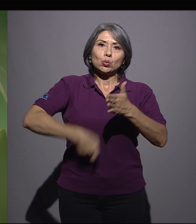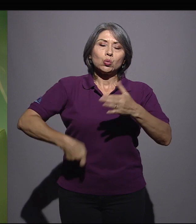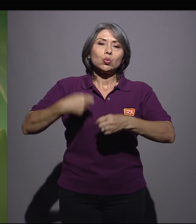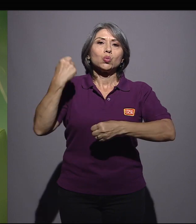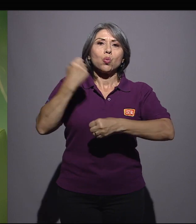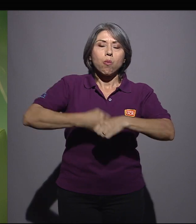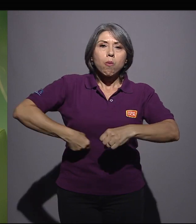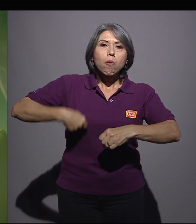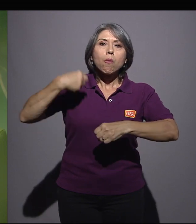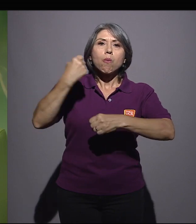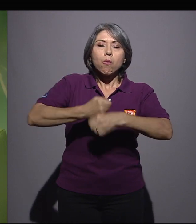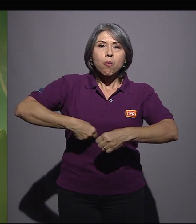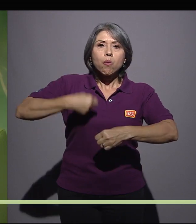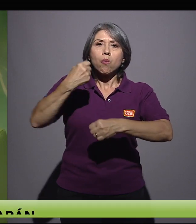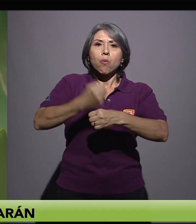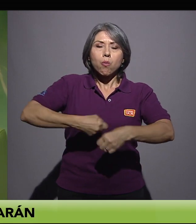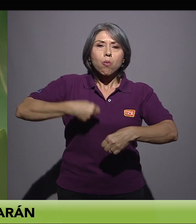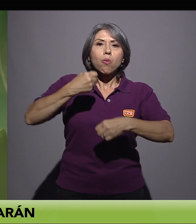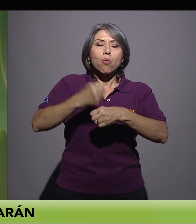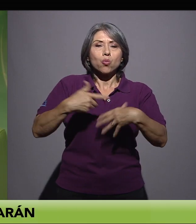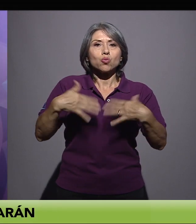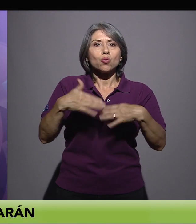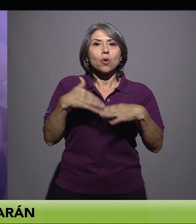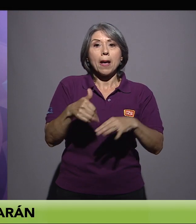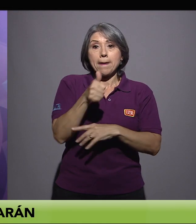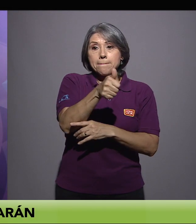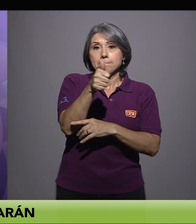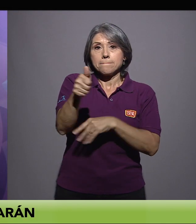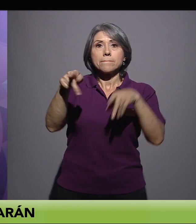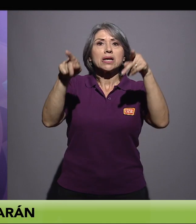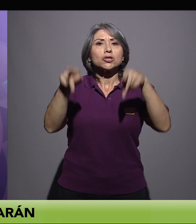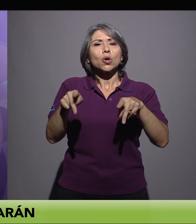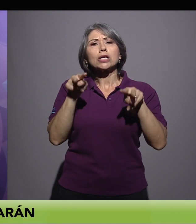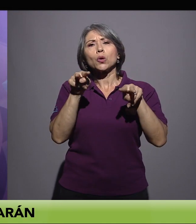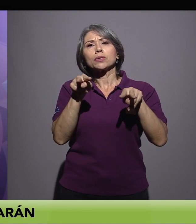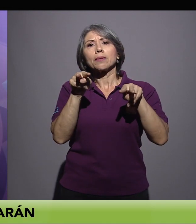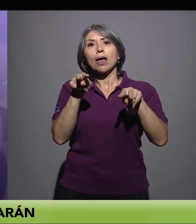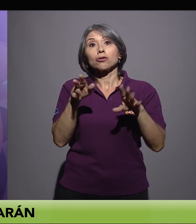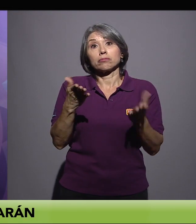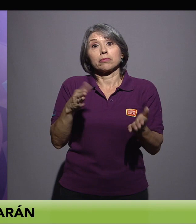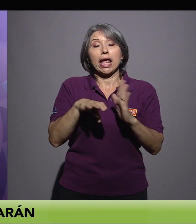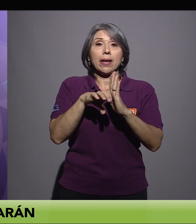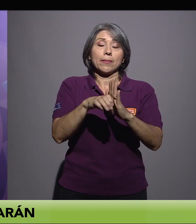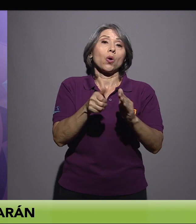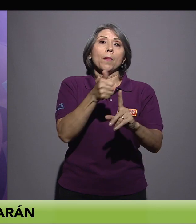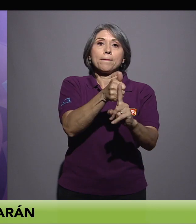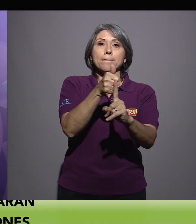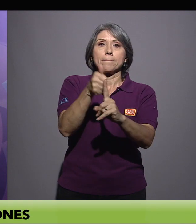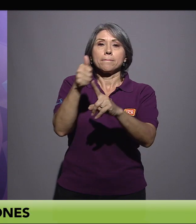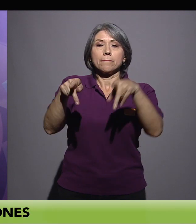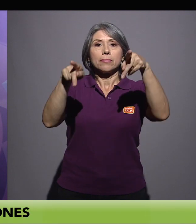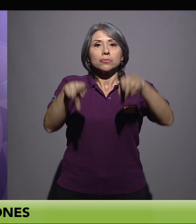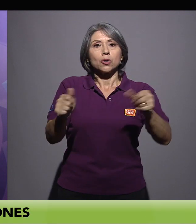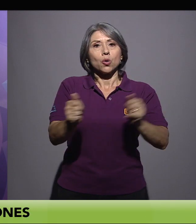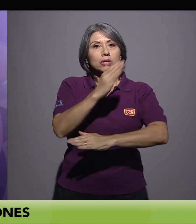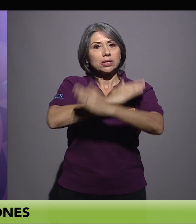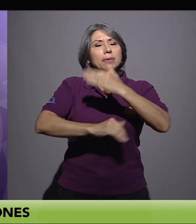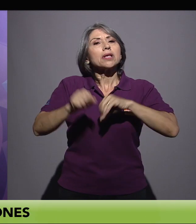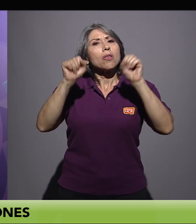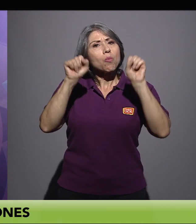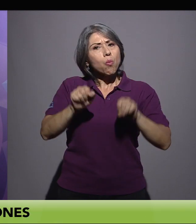cual hemos contado con la participación de personas observadoras. Por ejemplo, las mismas personas con discapacidad pueden ser personas